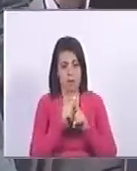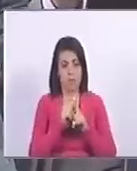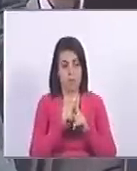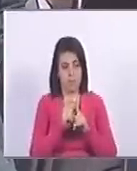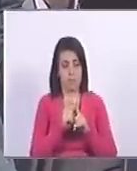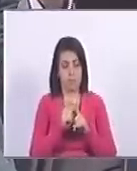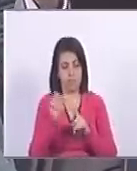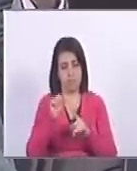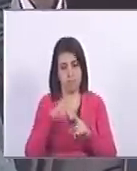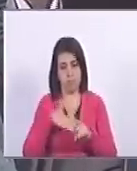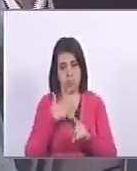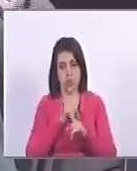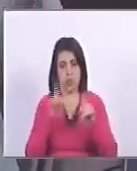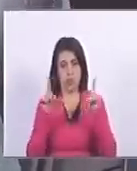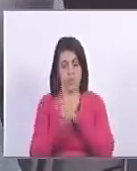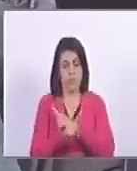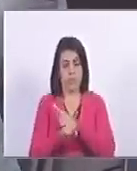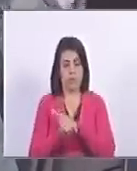eso.